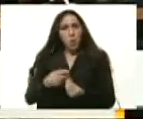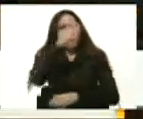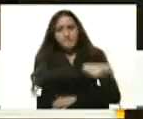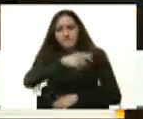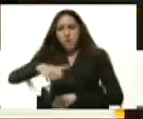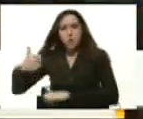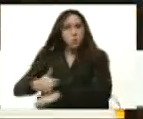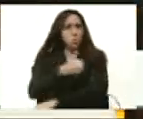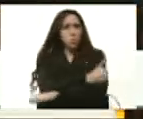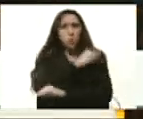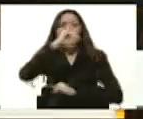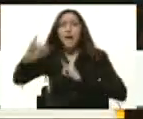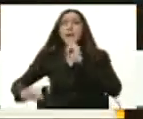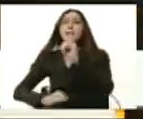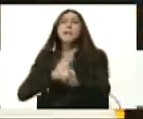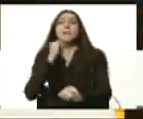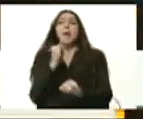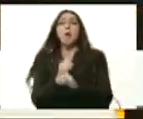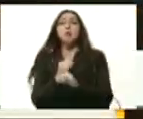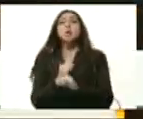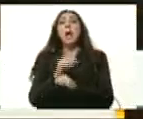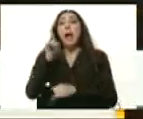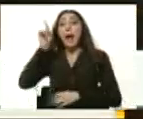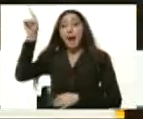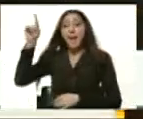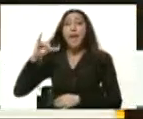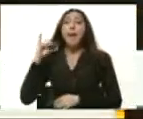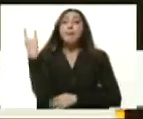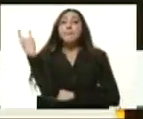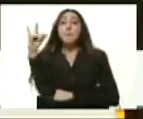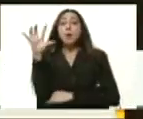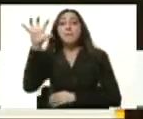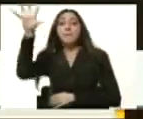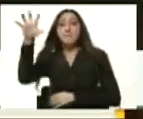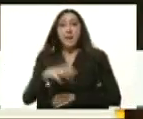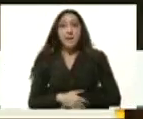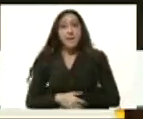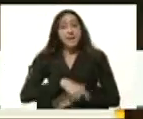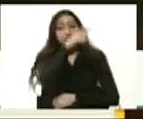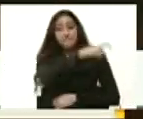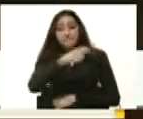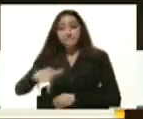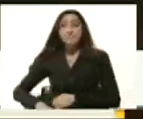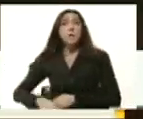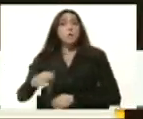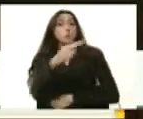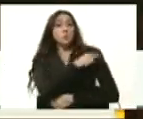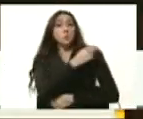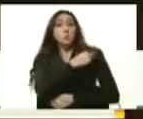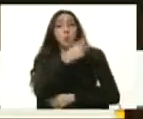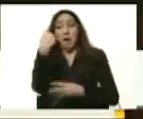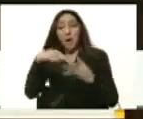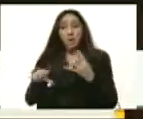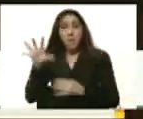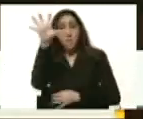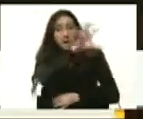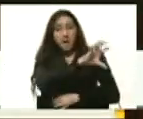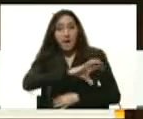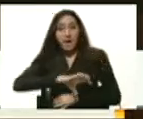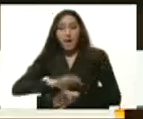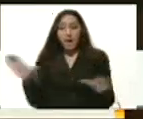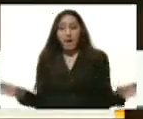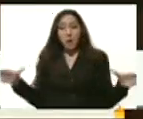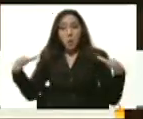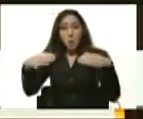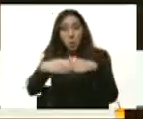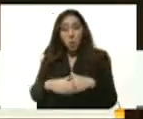organismos internacionales en Bolivia, directores ejecutivos y gerentes de las entidades bajo tutela y